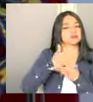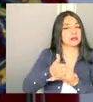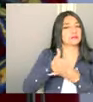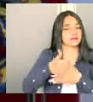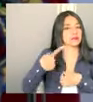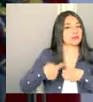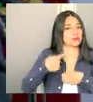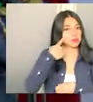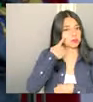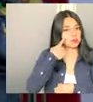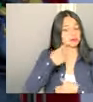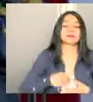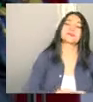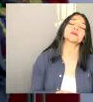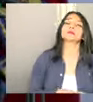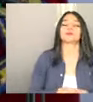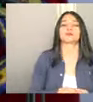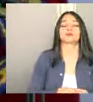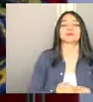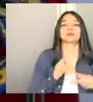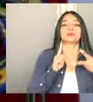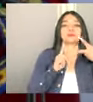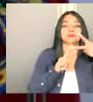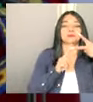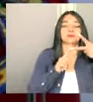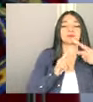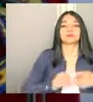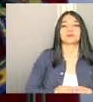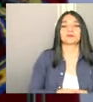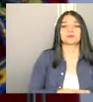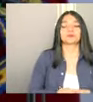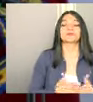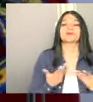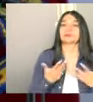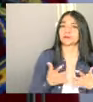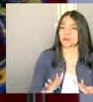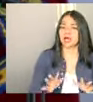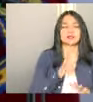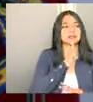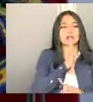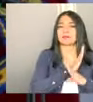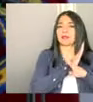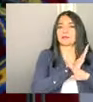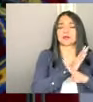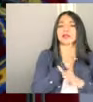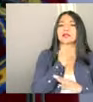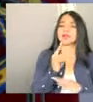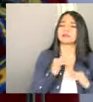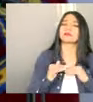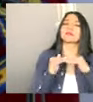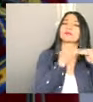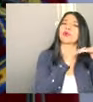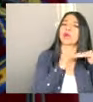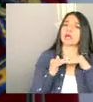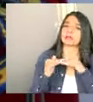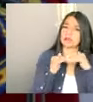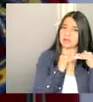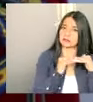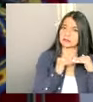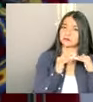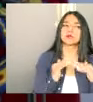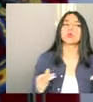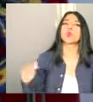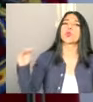ciudadanía. Lo segundo, mira, hay dos principios que nosotros los hemos defendido siempre, y es el principio democrático y el principio de